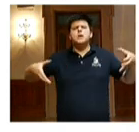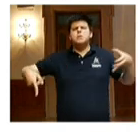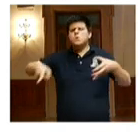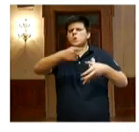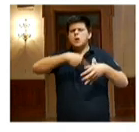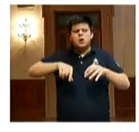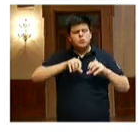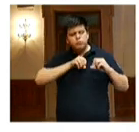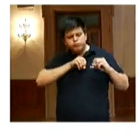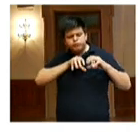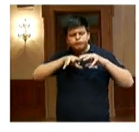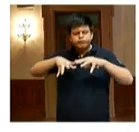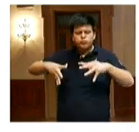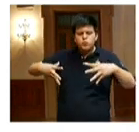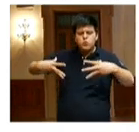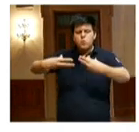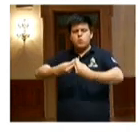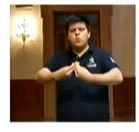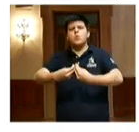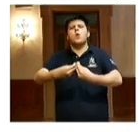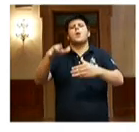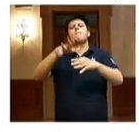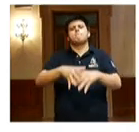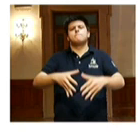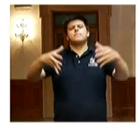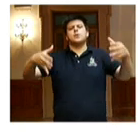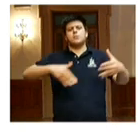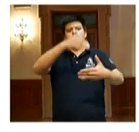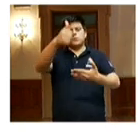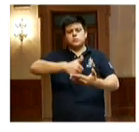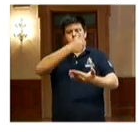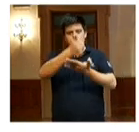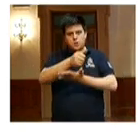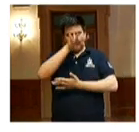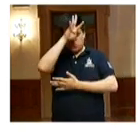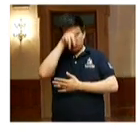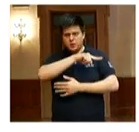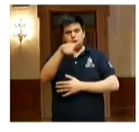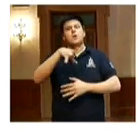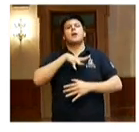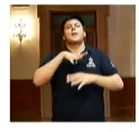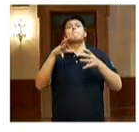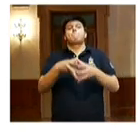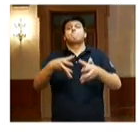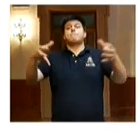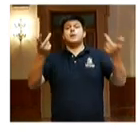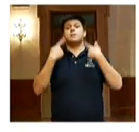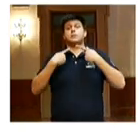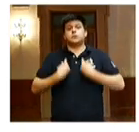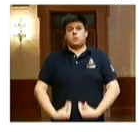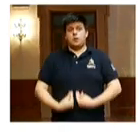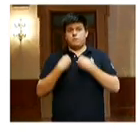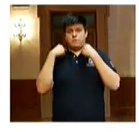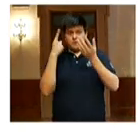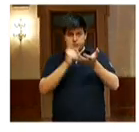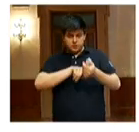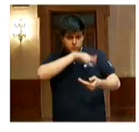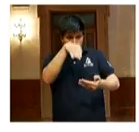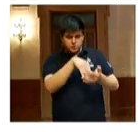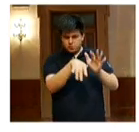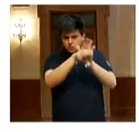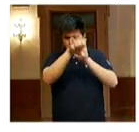evidente en los municipios del área metropolitana que tienen mayor densidad poblacional como